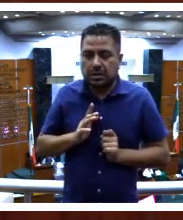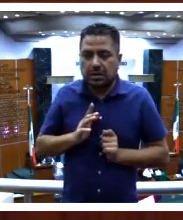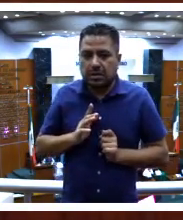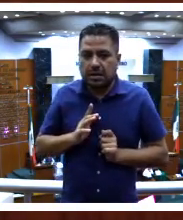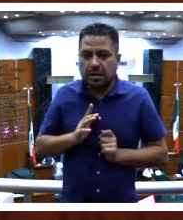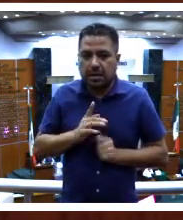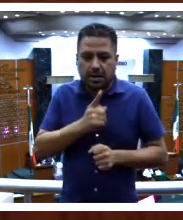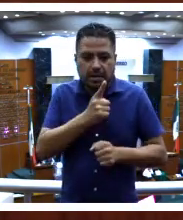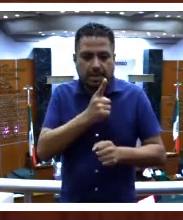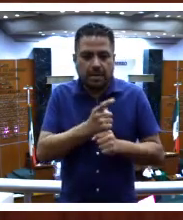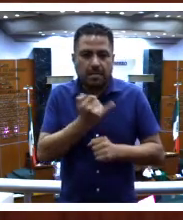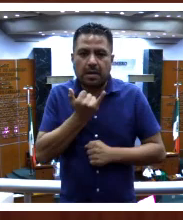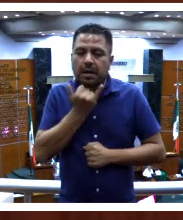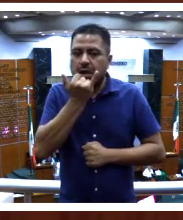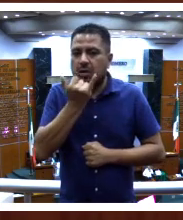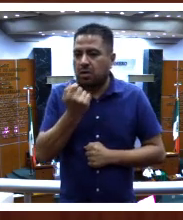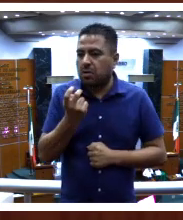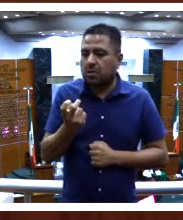el primer error.